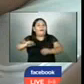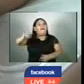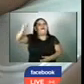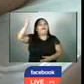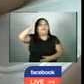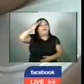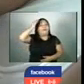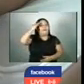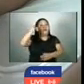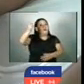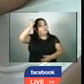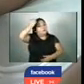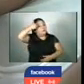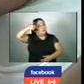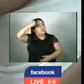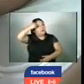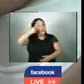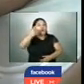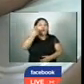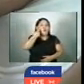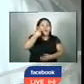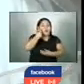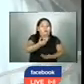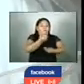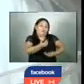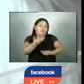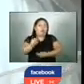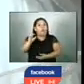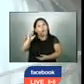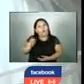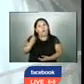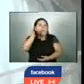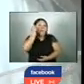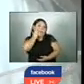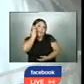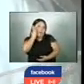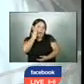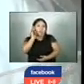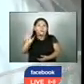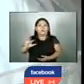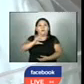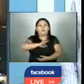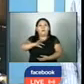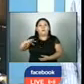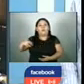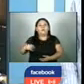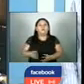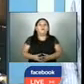conocimientos en el cuidado y protección a la madre, el bebé y su familia.